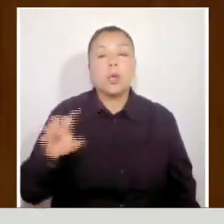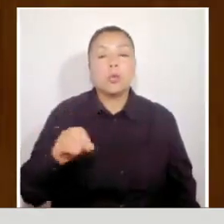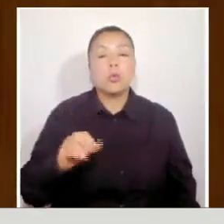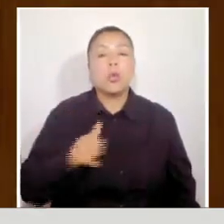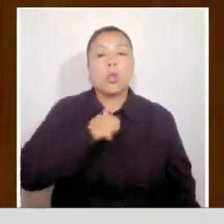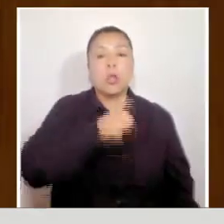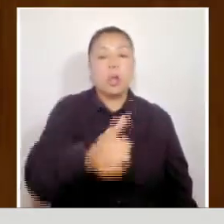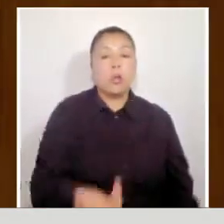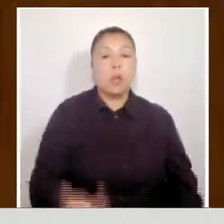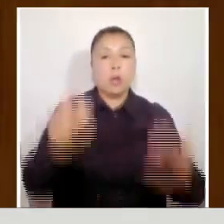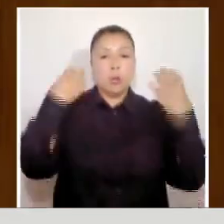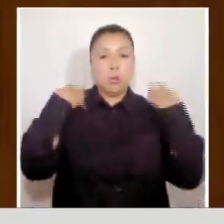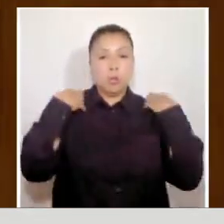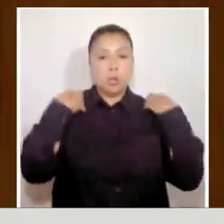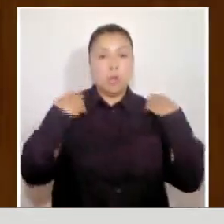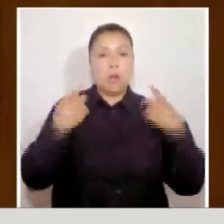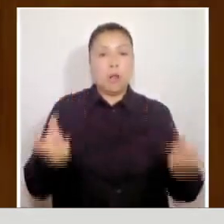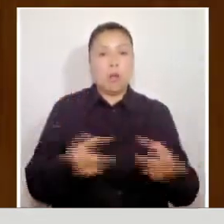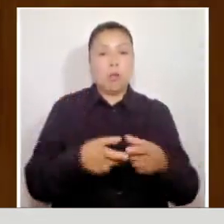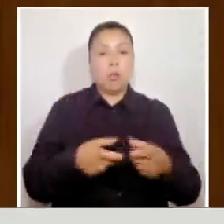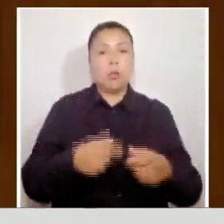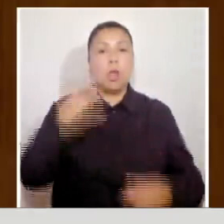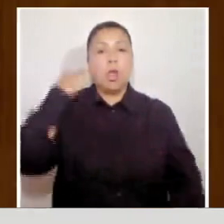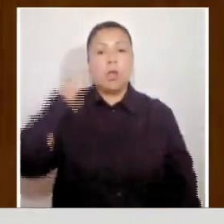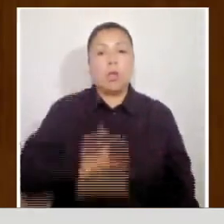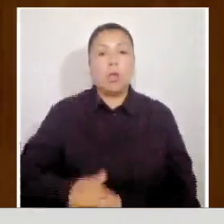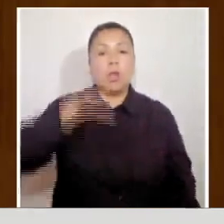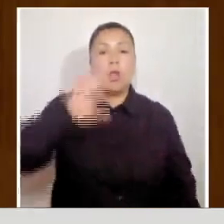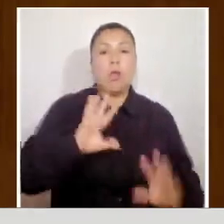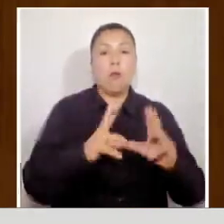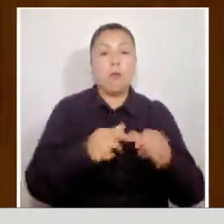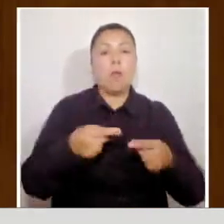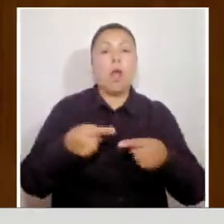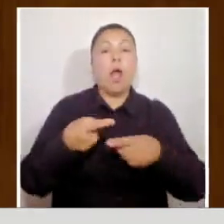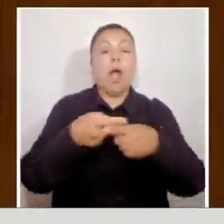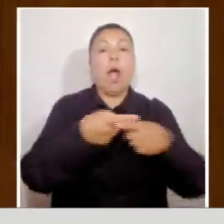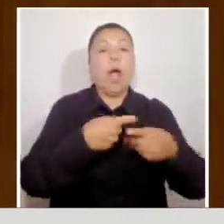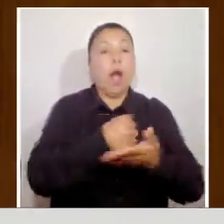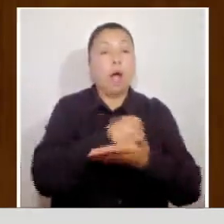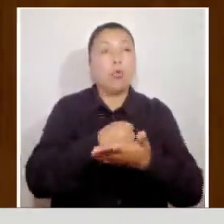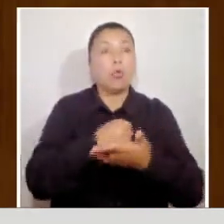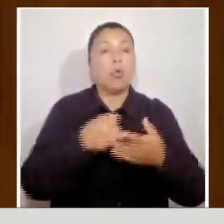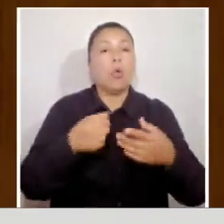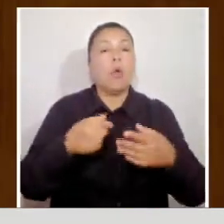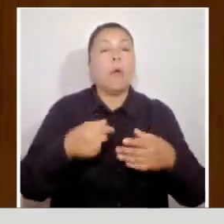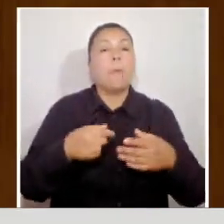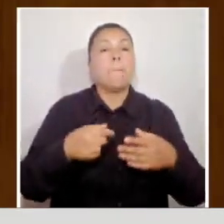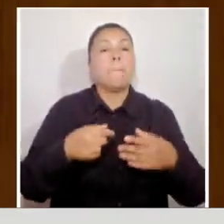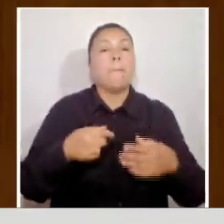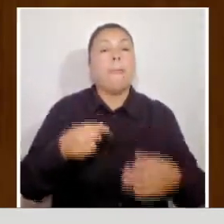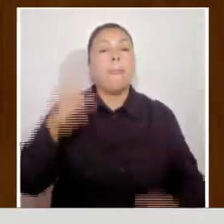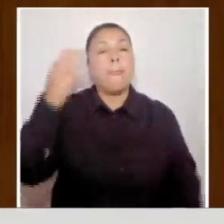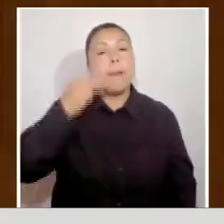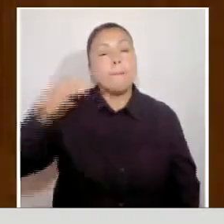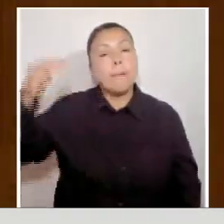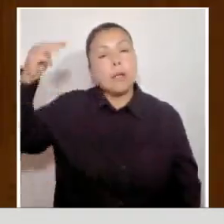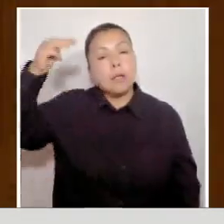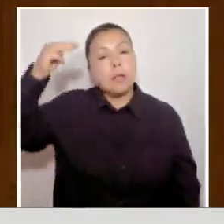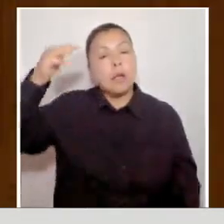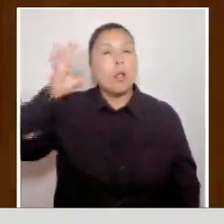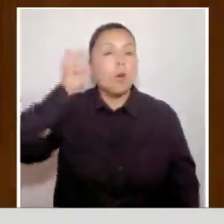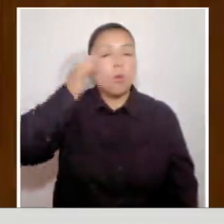cargo de la comisión de infancia y familia de la asociación Nacional de magistrados y magistradas señora